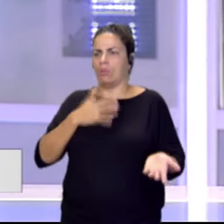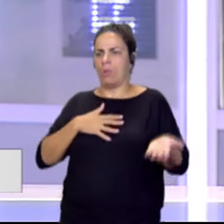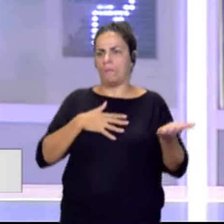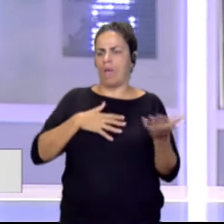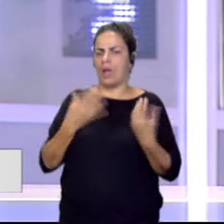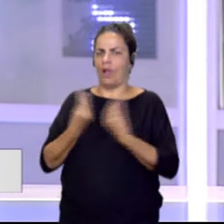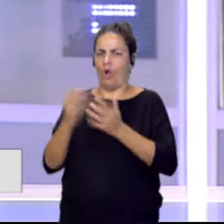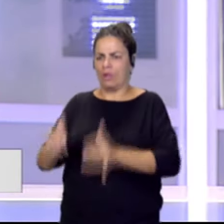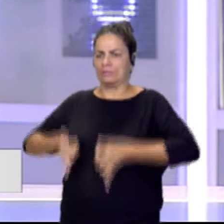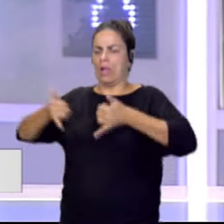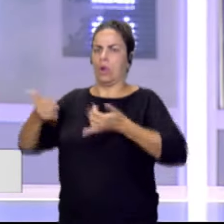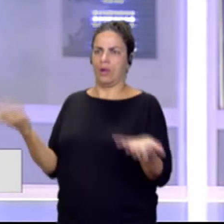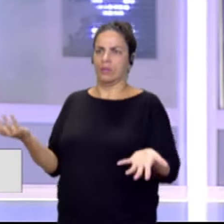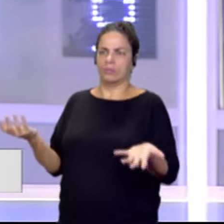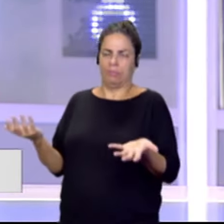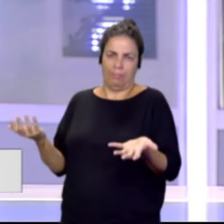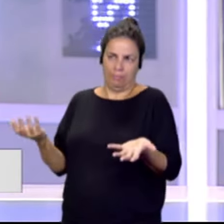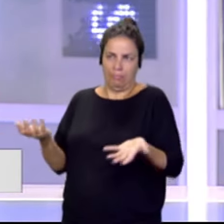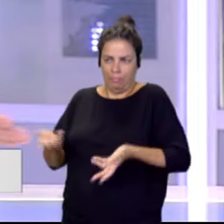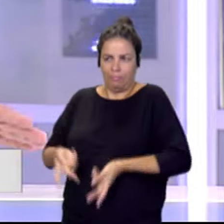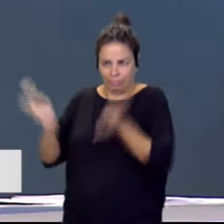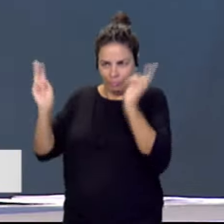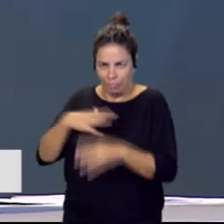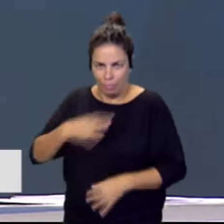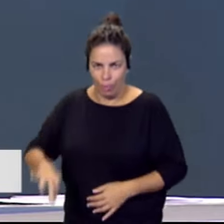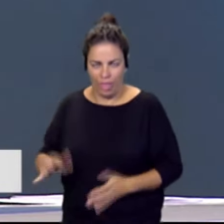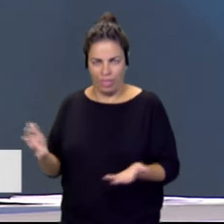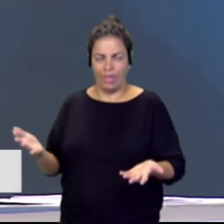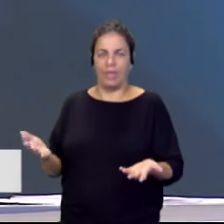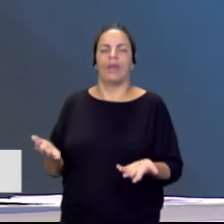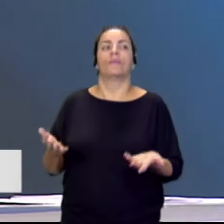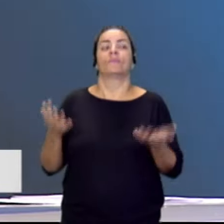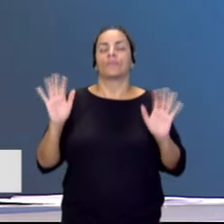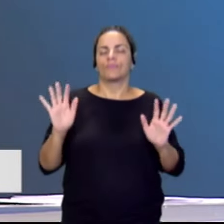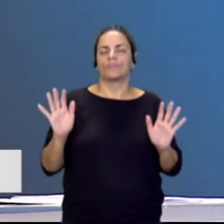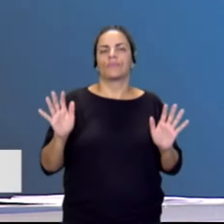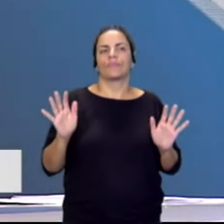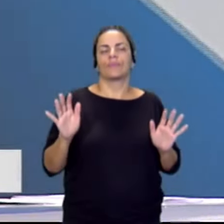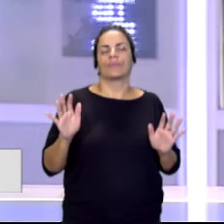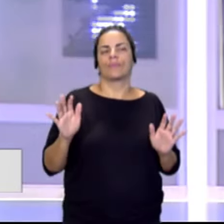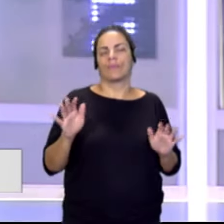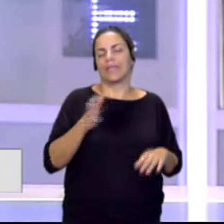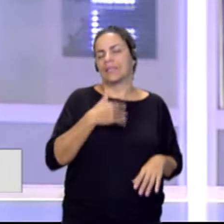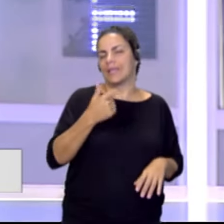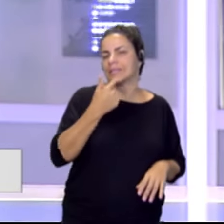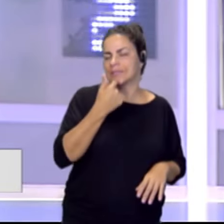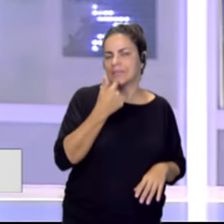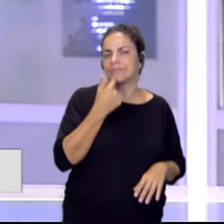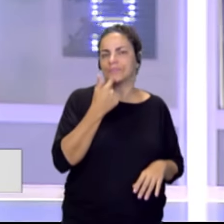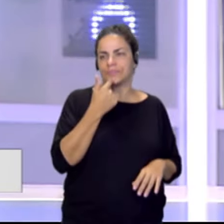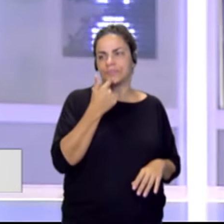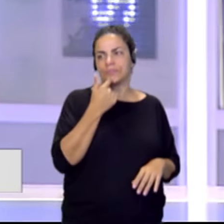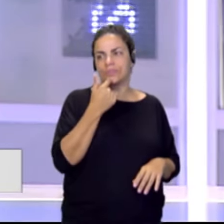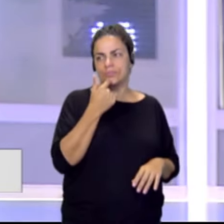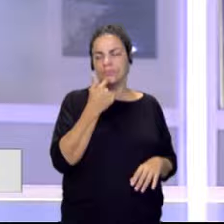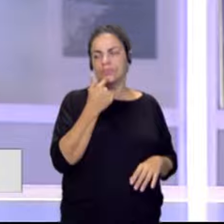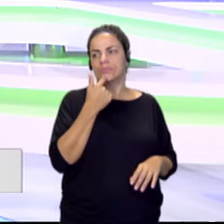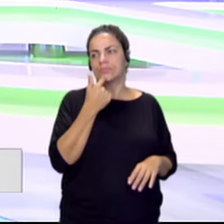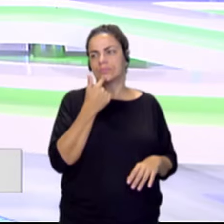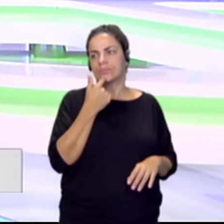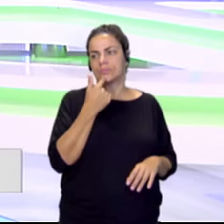¿no? Salvo que te hayas operado también de Juanete. Pero quiero decir que todo aquello que de alguna manera